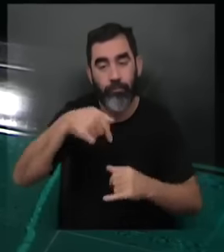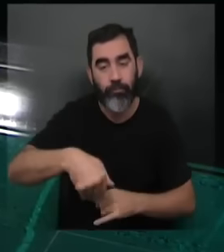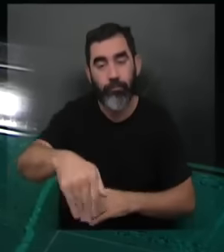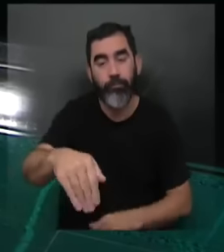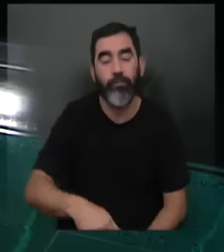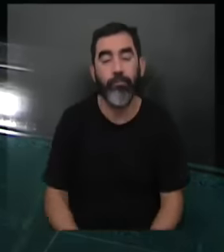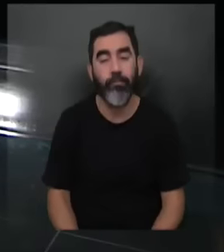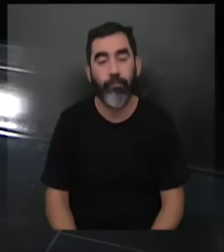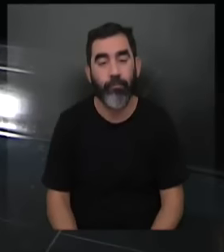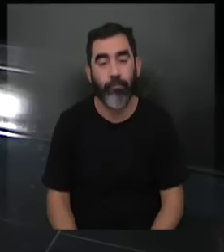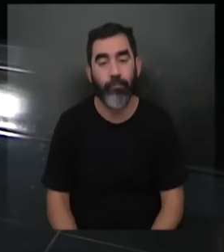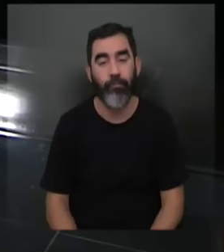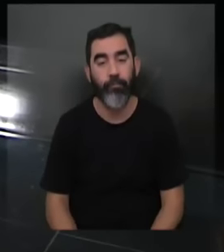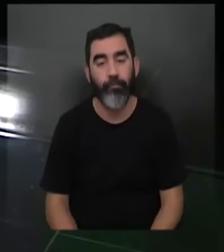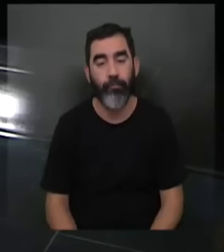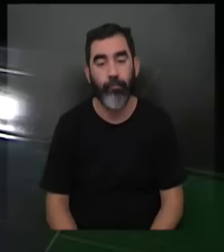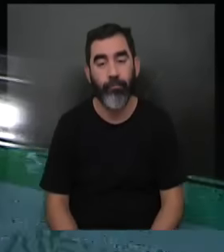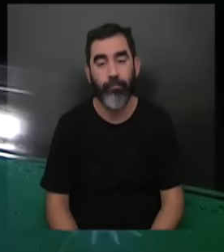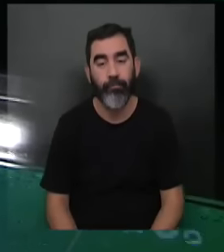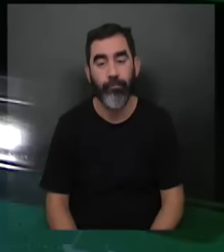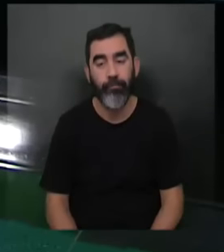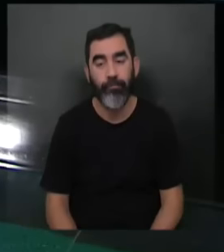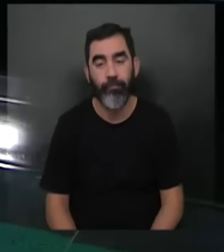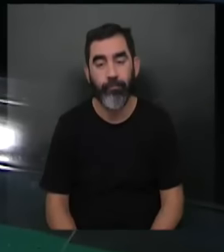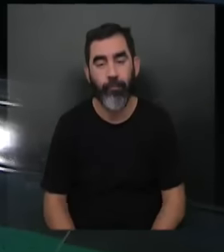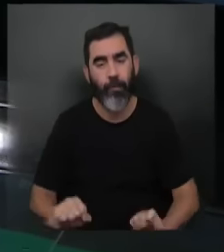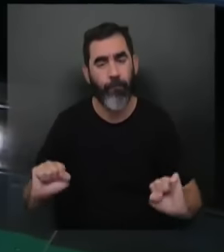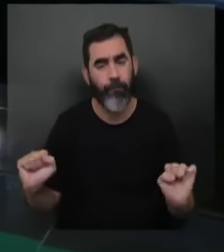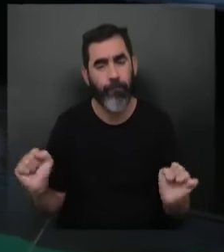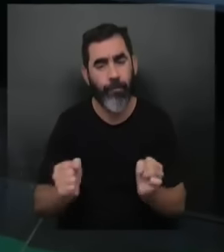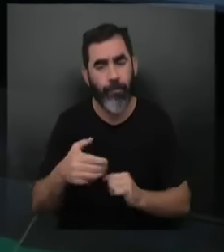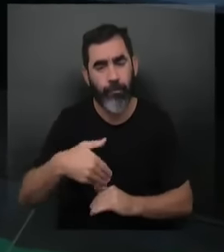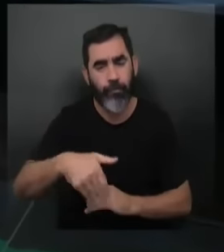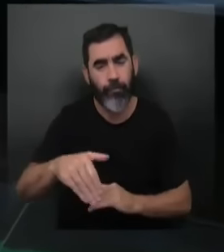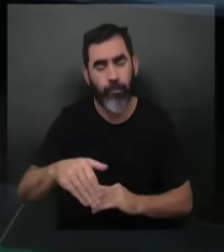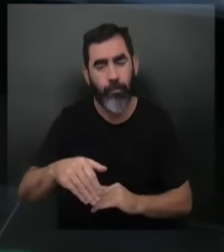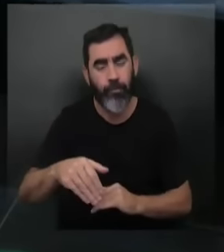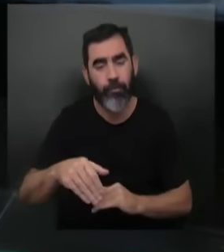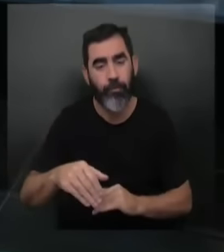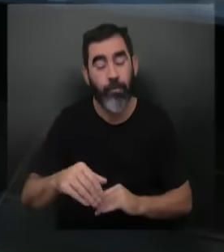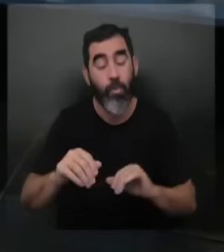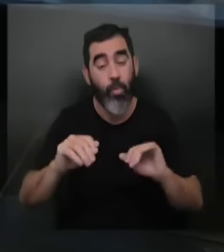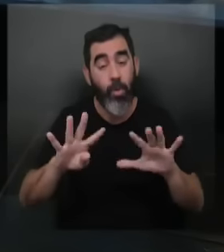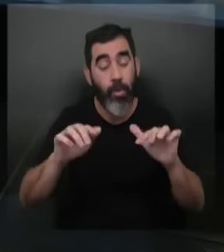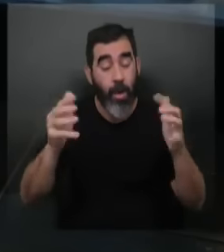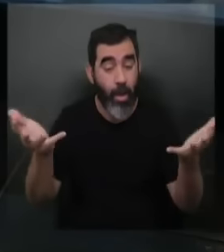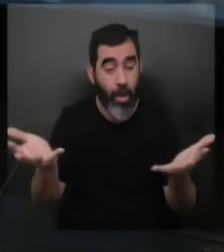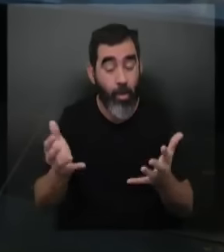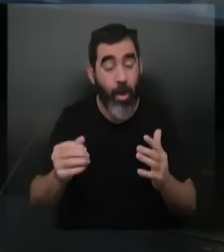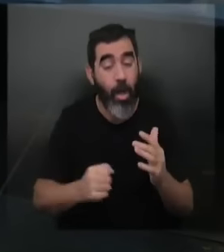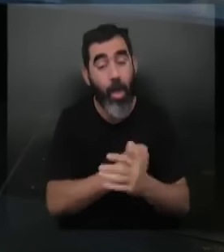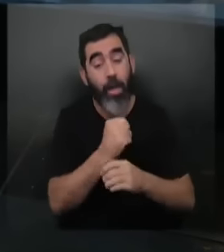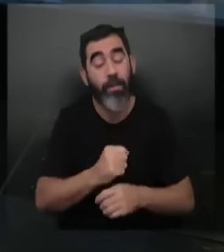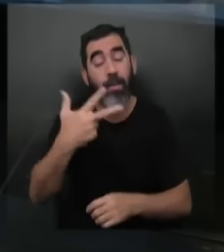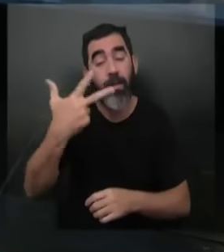venideras según el pronóstico de meteorología que tenemos acá que viene de frío eh Porque de los 9 grados que tenemos ahora se va a extender